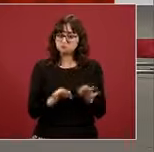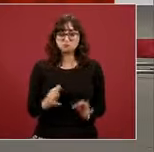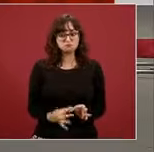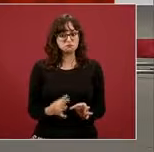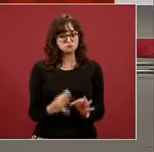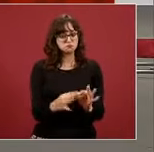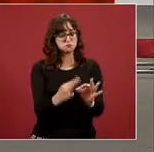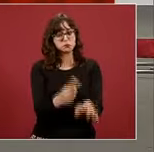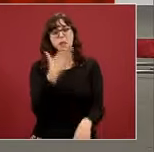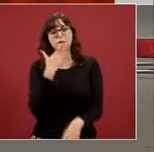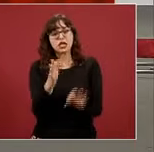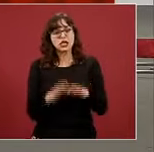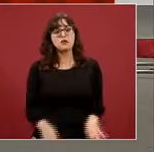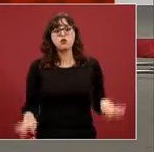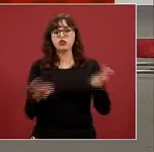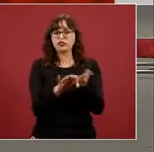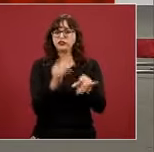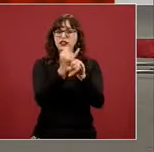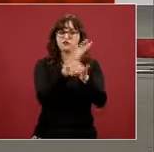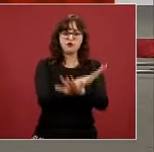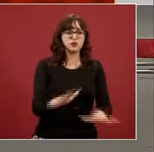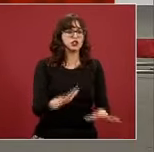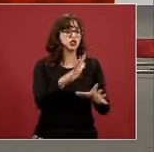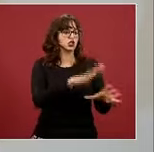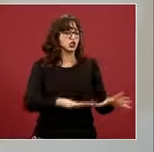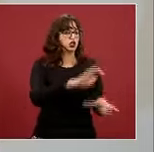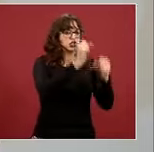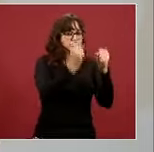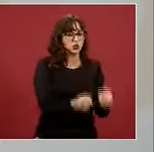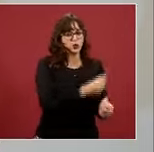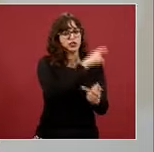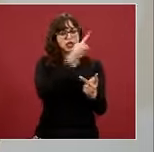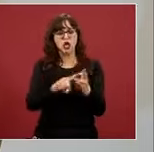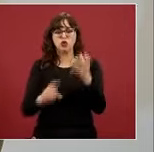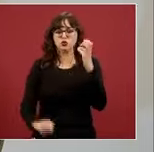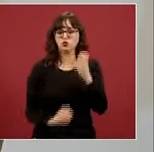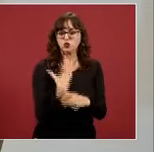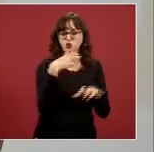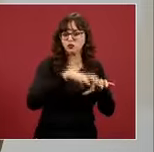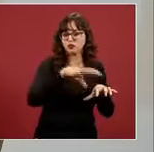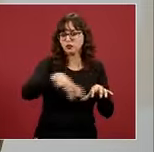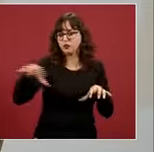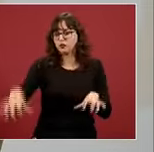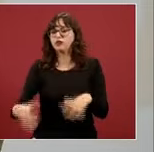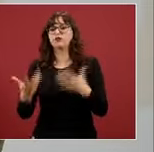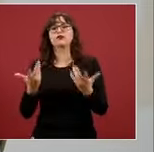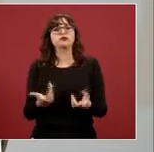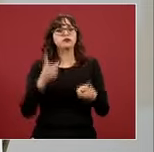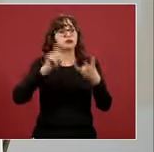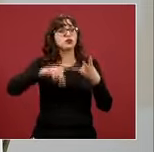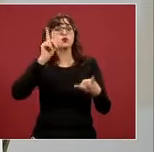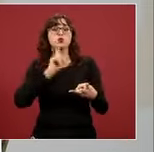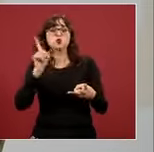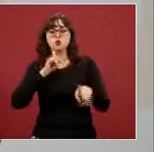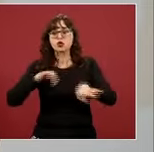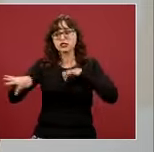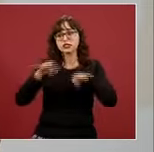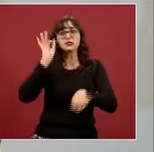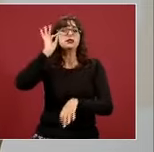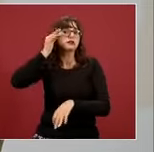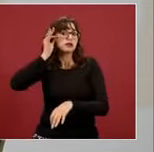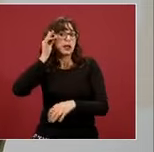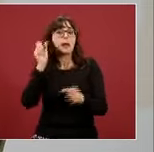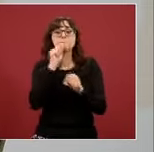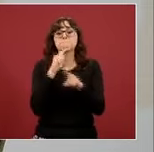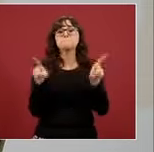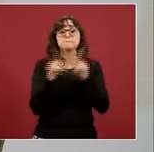publicaciones que tienen que ver con temas de seguridad social, nuevos sectores, segmentos como trabajadoras del hogar, incluso algunos